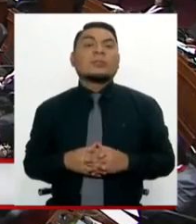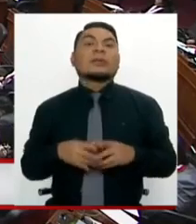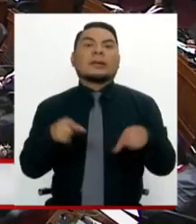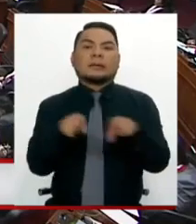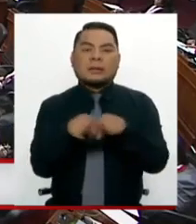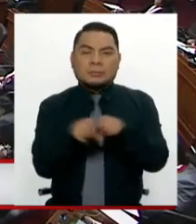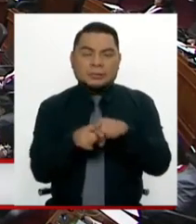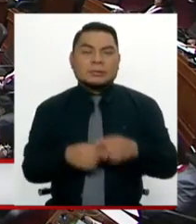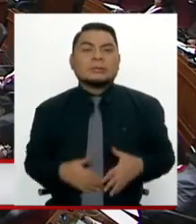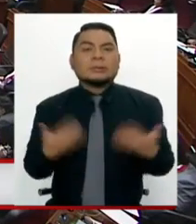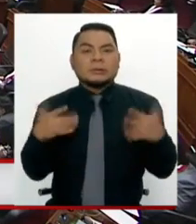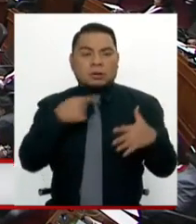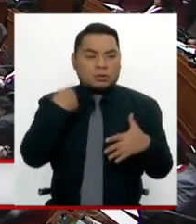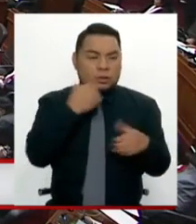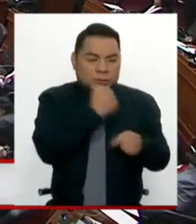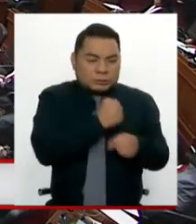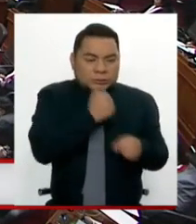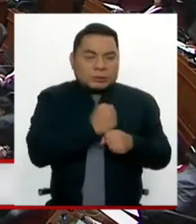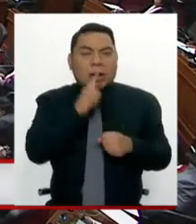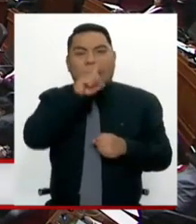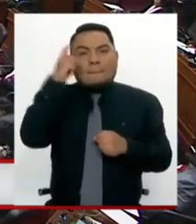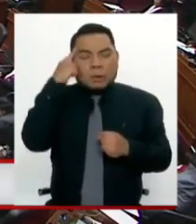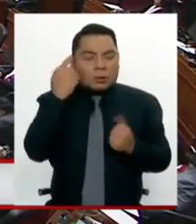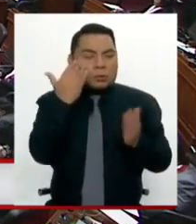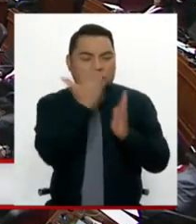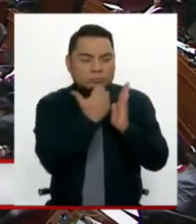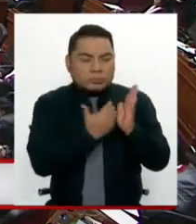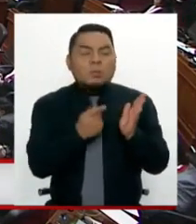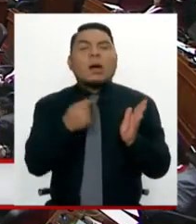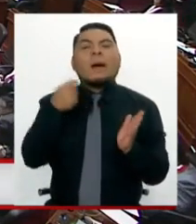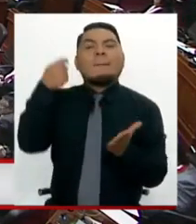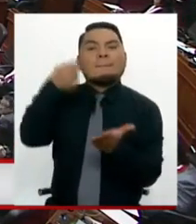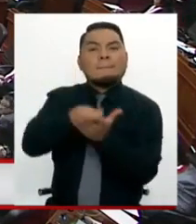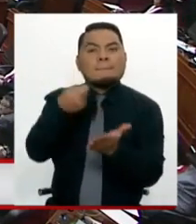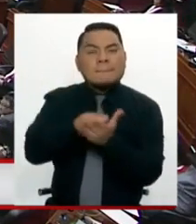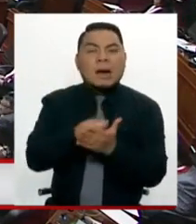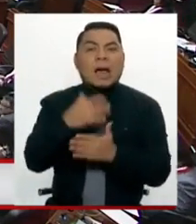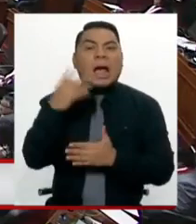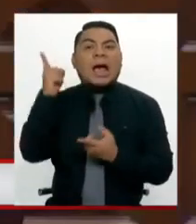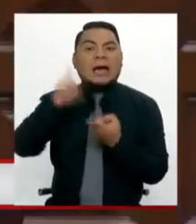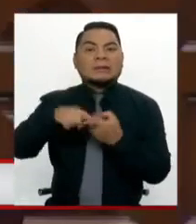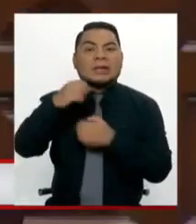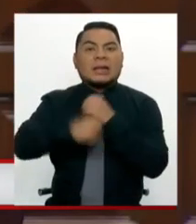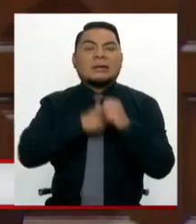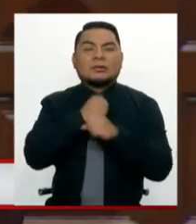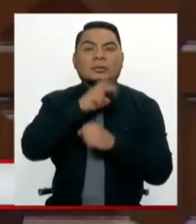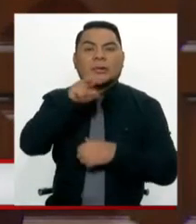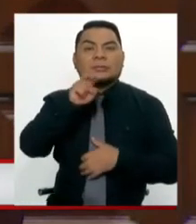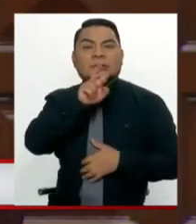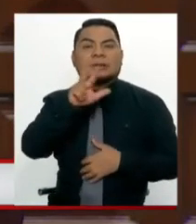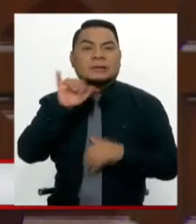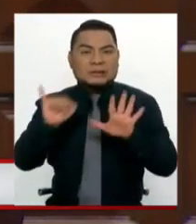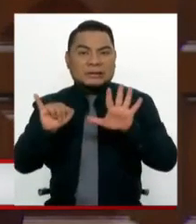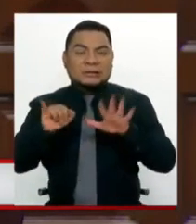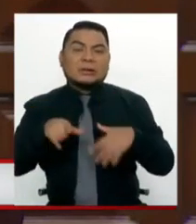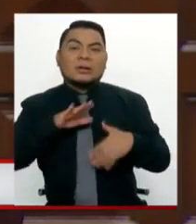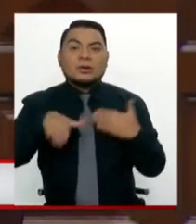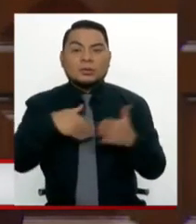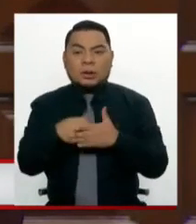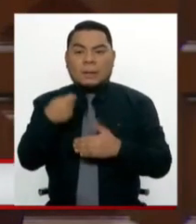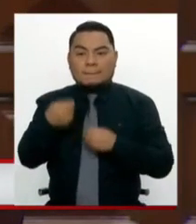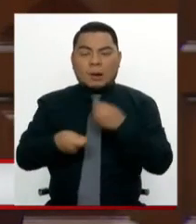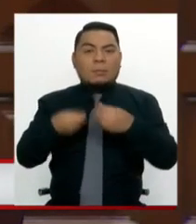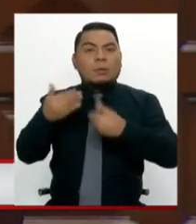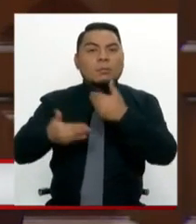Igualmente, se viene trabajando políticas remunerativas con proyección al año 2026, a fin de llegar a un piso